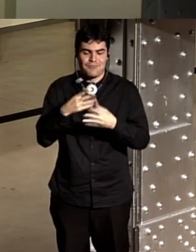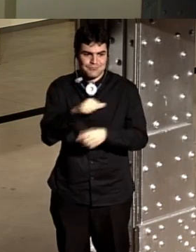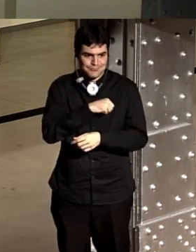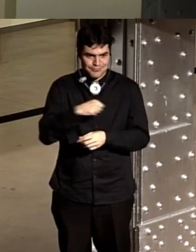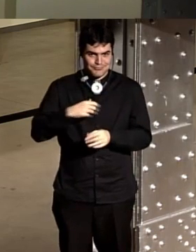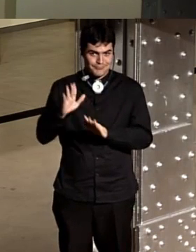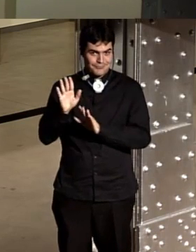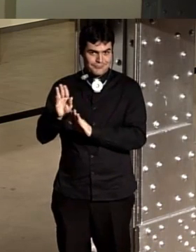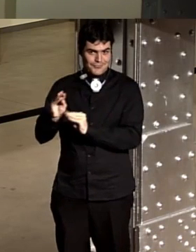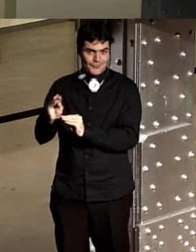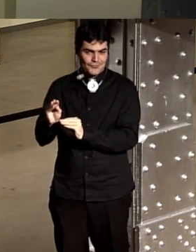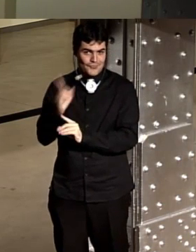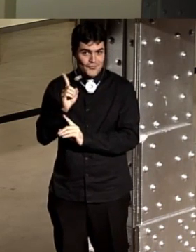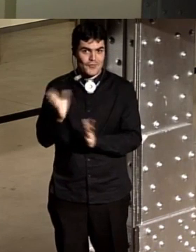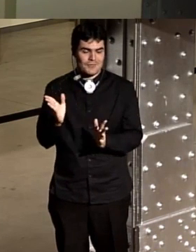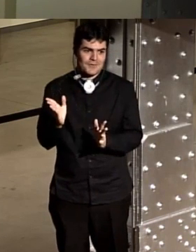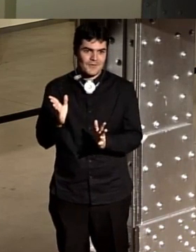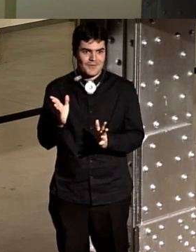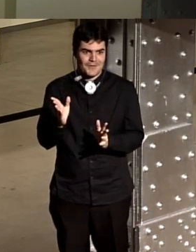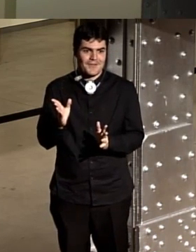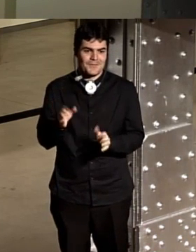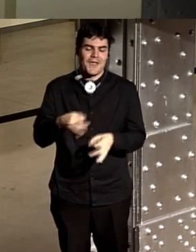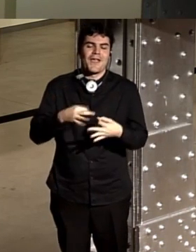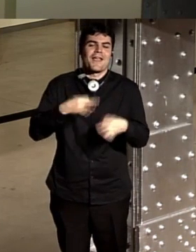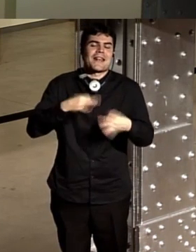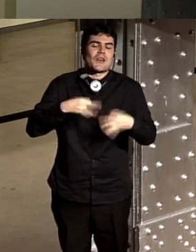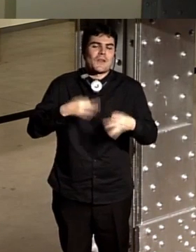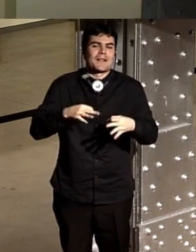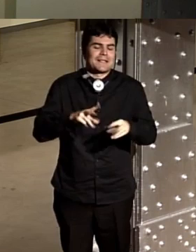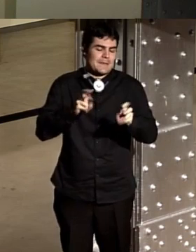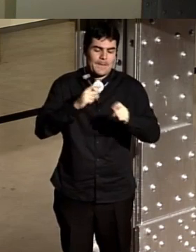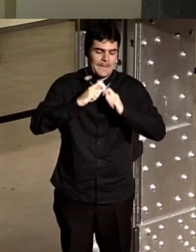totalmente. Sí, Que es algo muy periodista. frecuente en los periodistas. Sí.